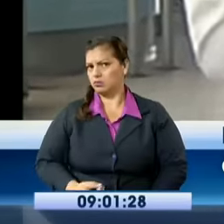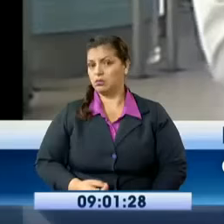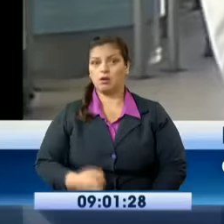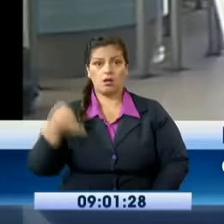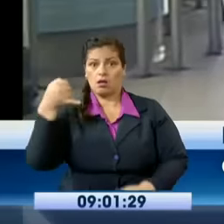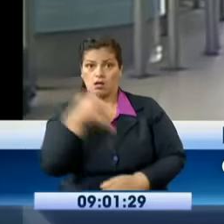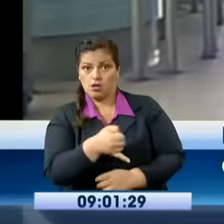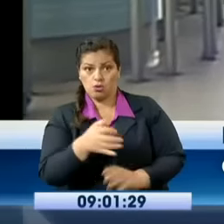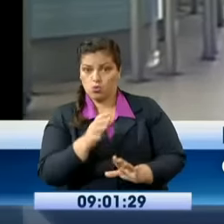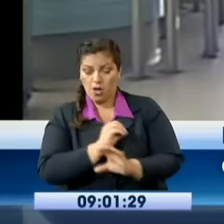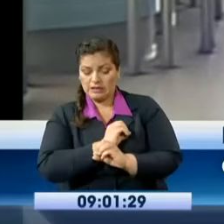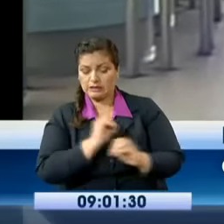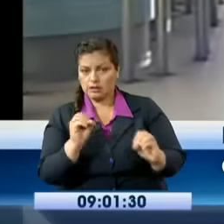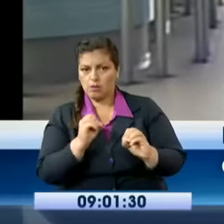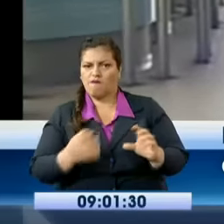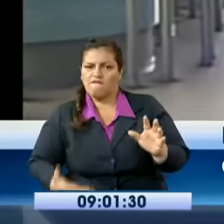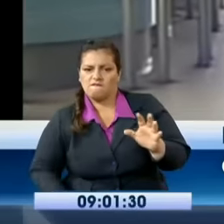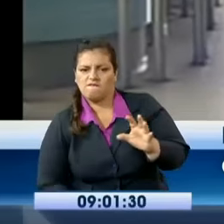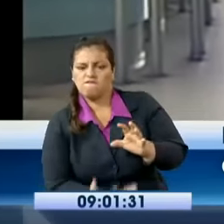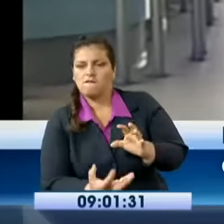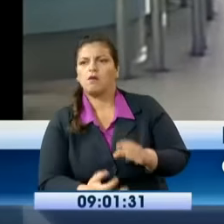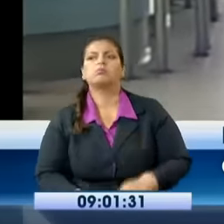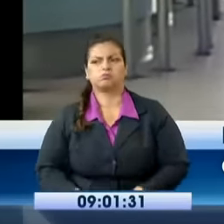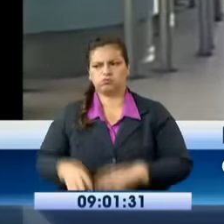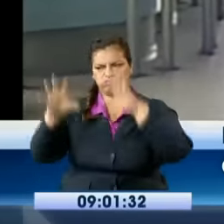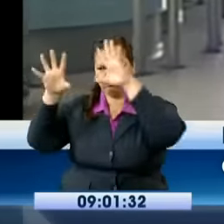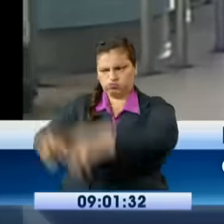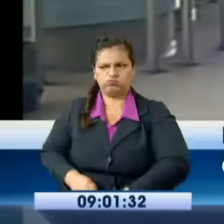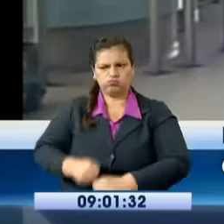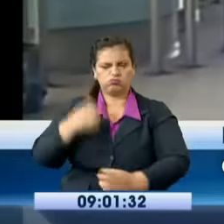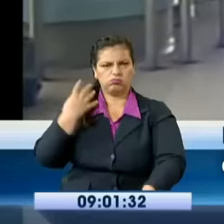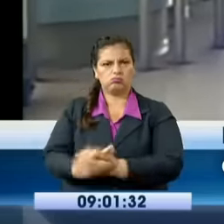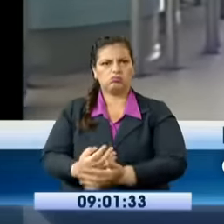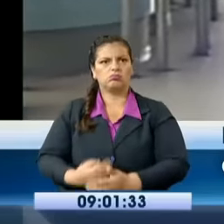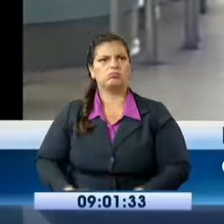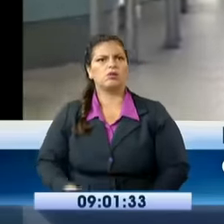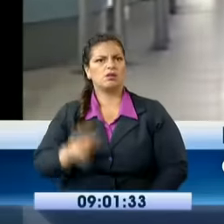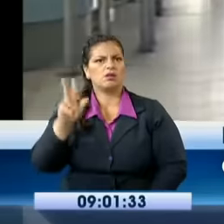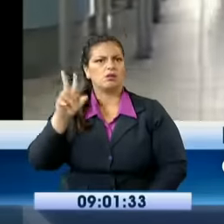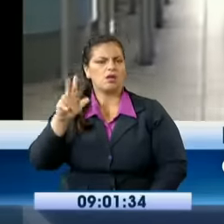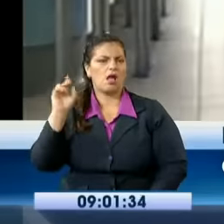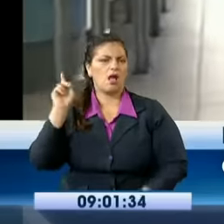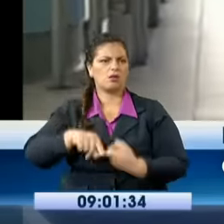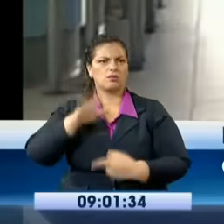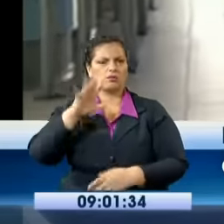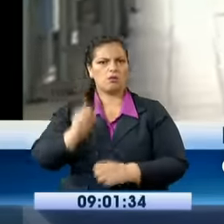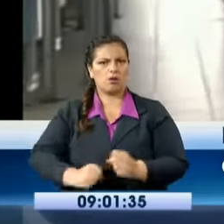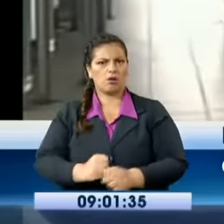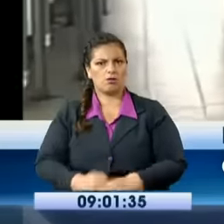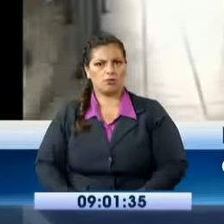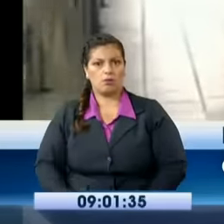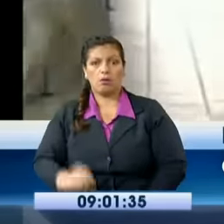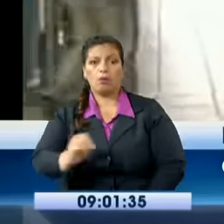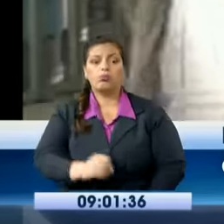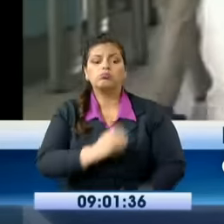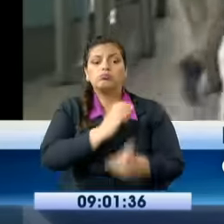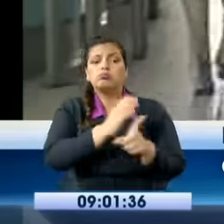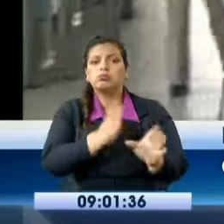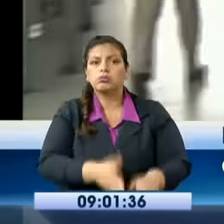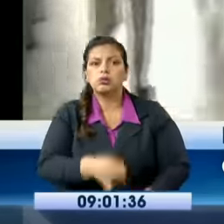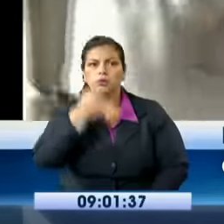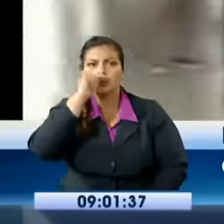5 años. Esto es un delito. Y hay agravantes. Si son a niños, niñas, adolescentes o personas con discapacidad, la pena puede ser